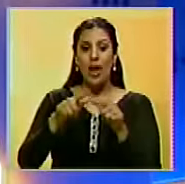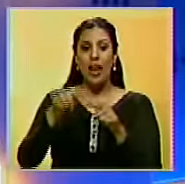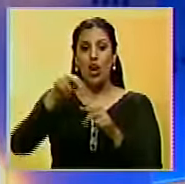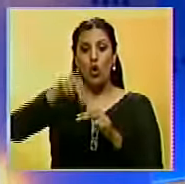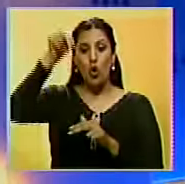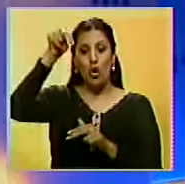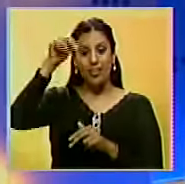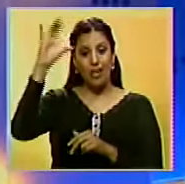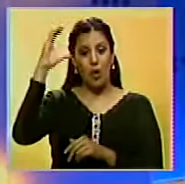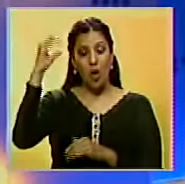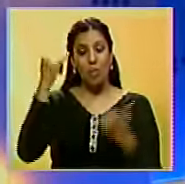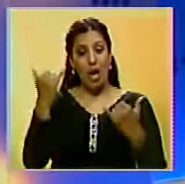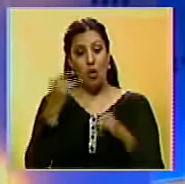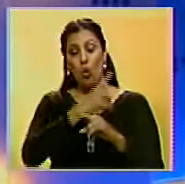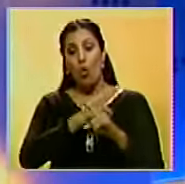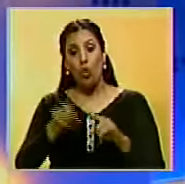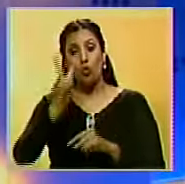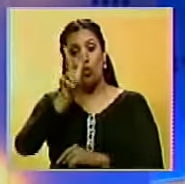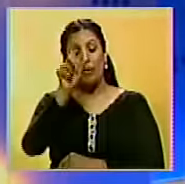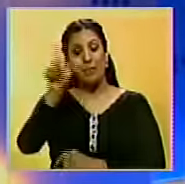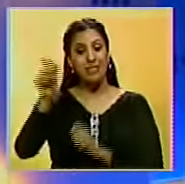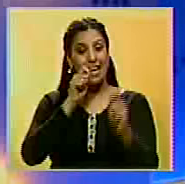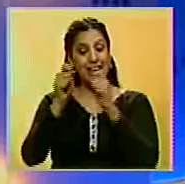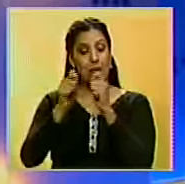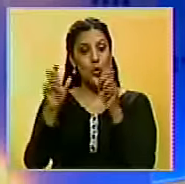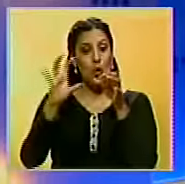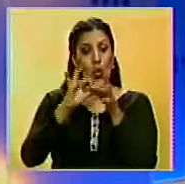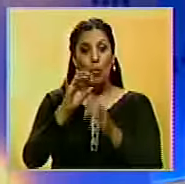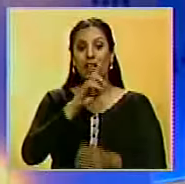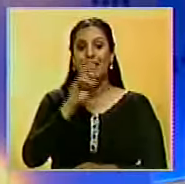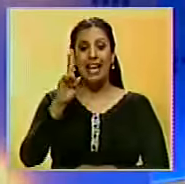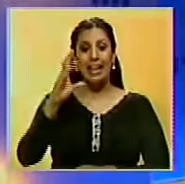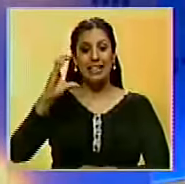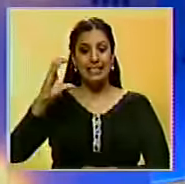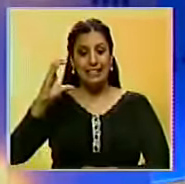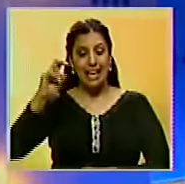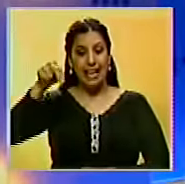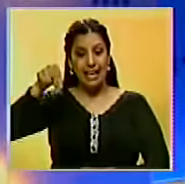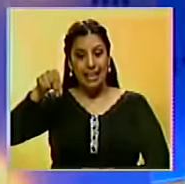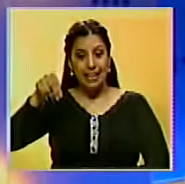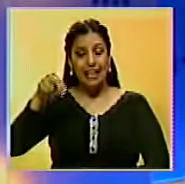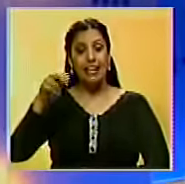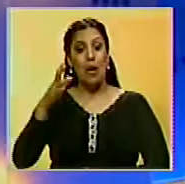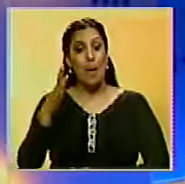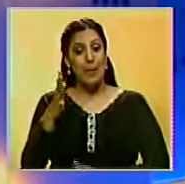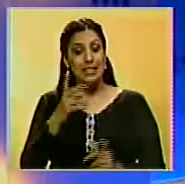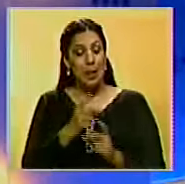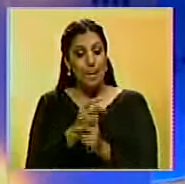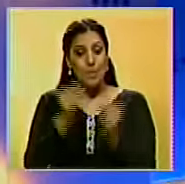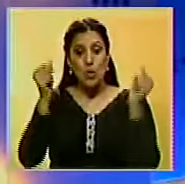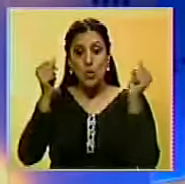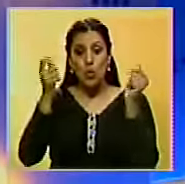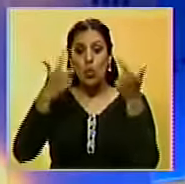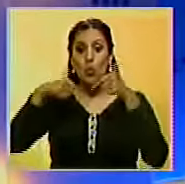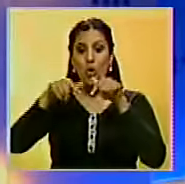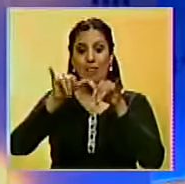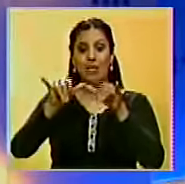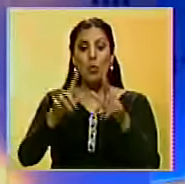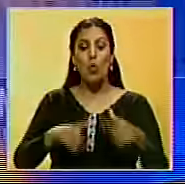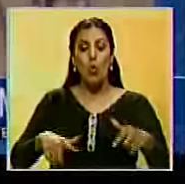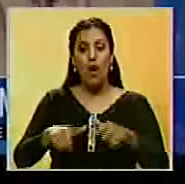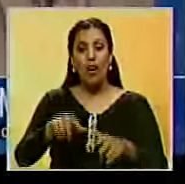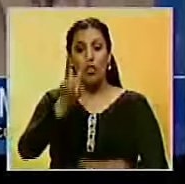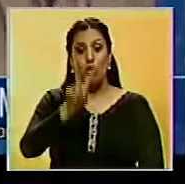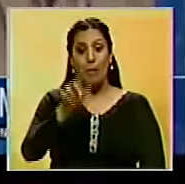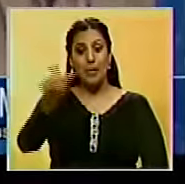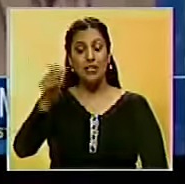norte de Santander, y de otros dos reporteros de la cadena RCN, de los que se perdió el rastro en la misma zona. Los